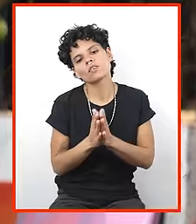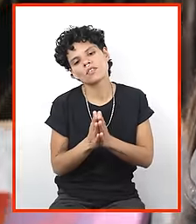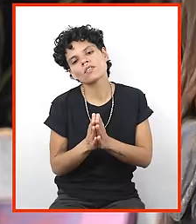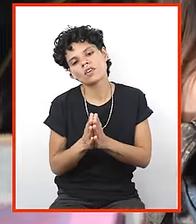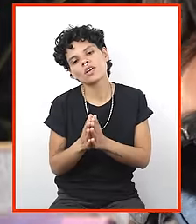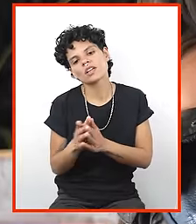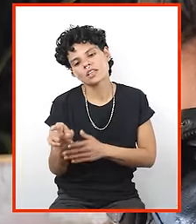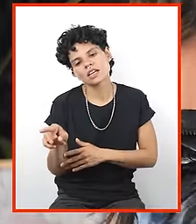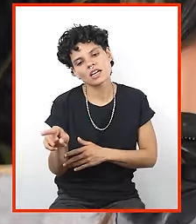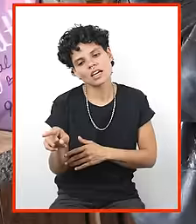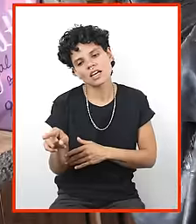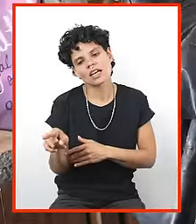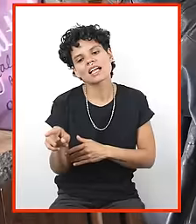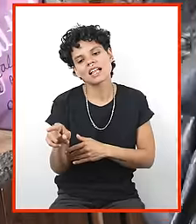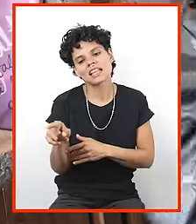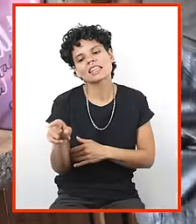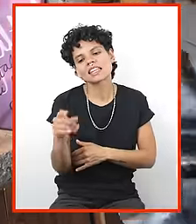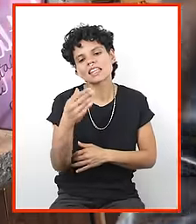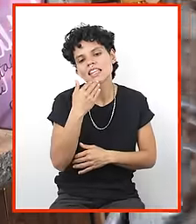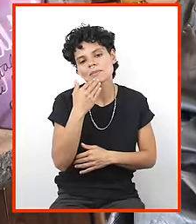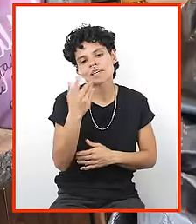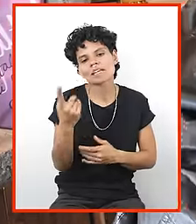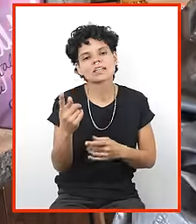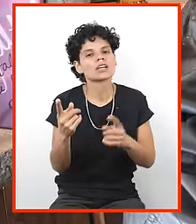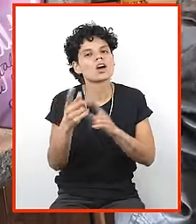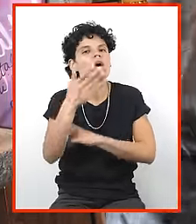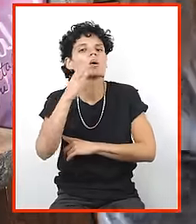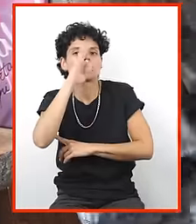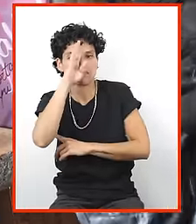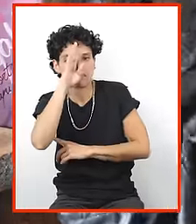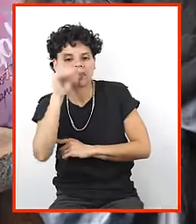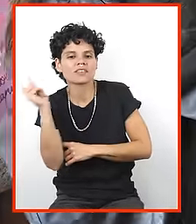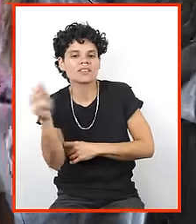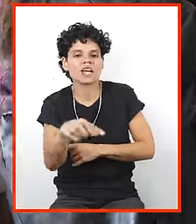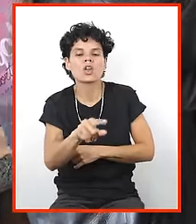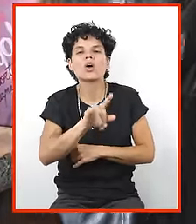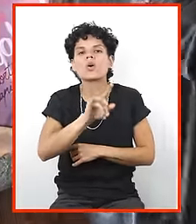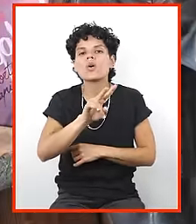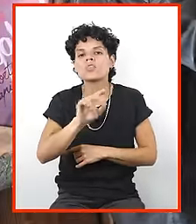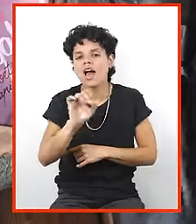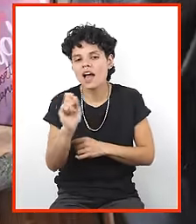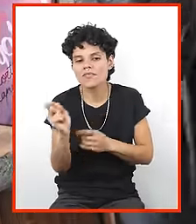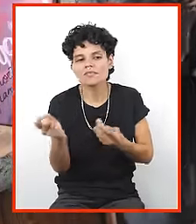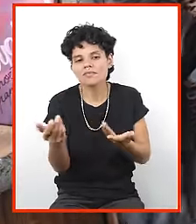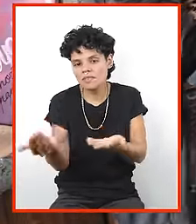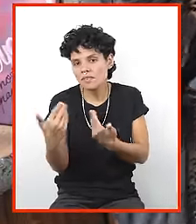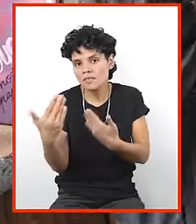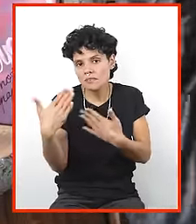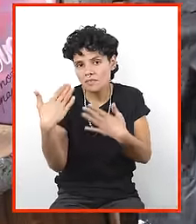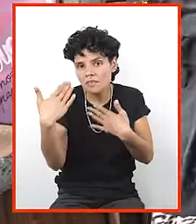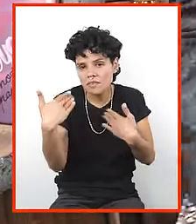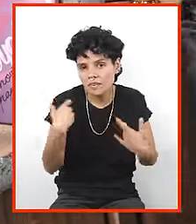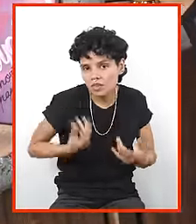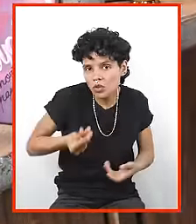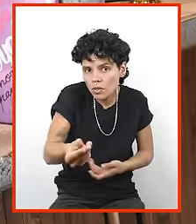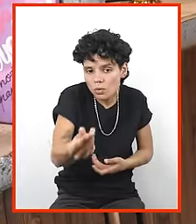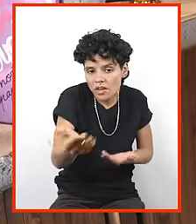apareció, apareció la uva. Eso, dale a la uva. ¡Uva! Se integran más animales. Venga. A la junta.